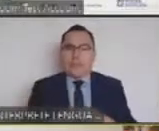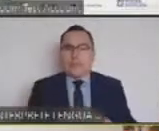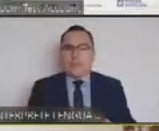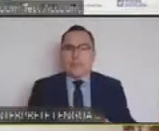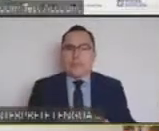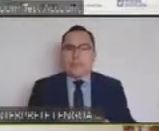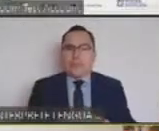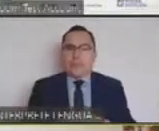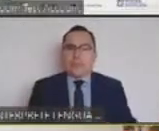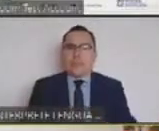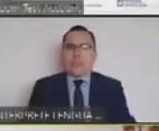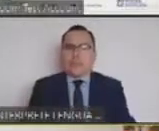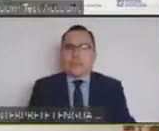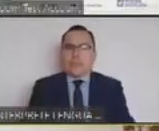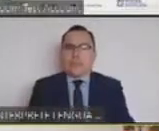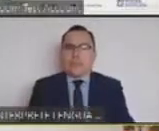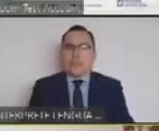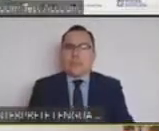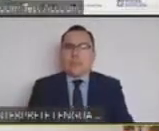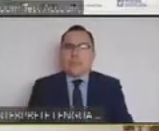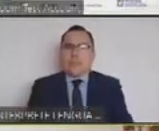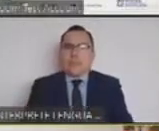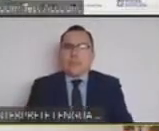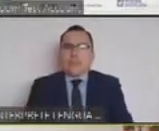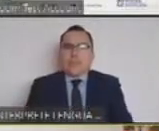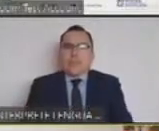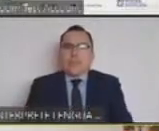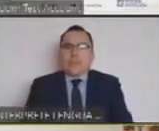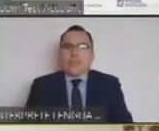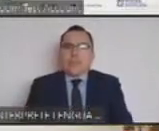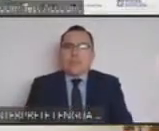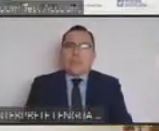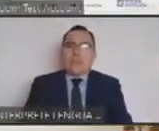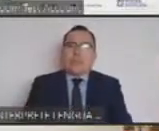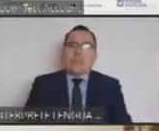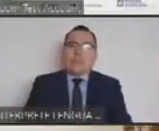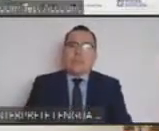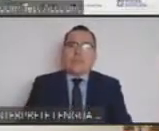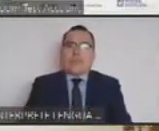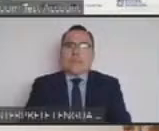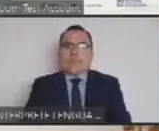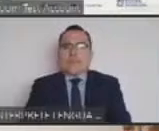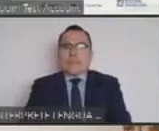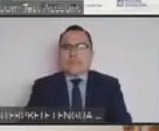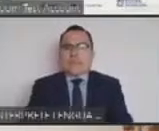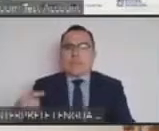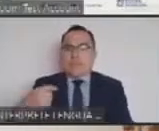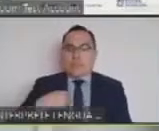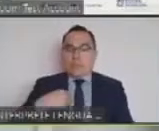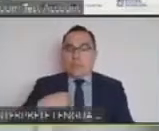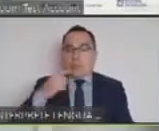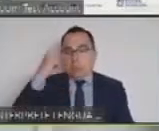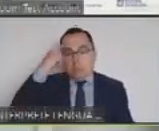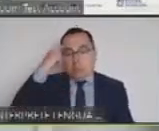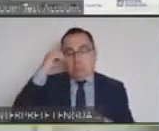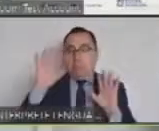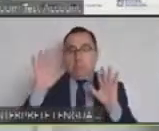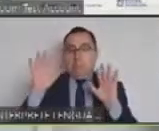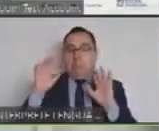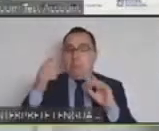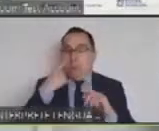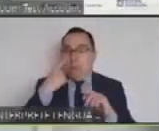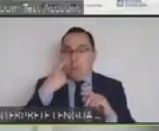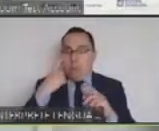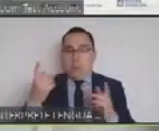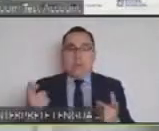a otros como jefatura. No, yo no lo tengo en cuenta, en verdad no lo conozco,